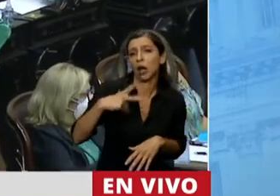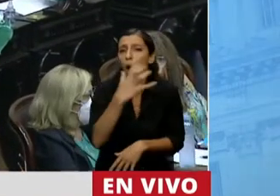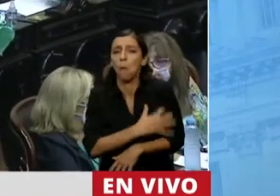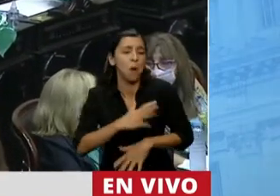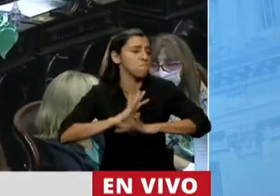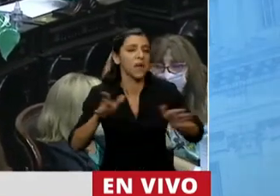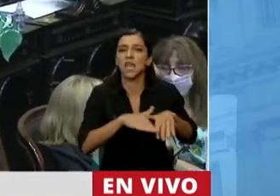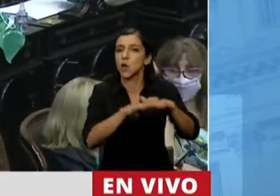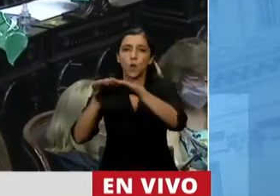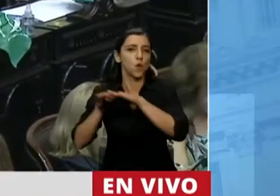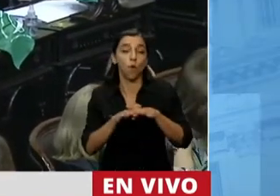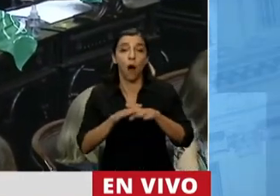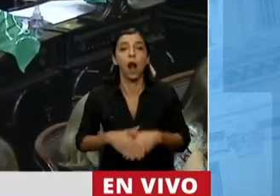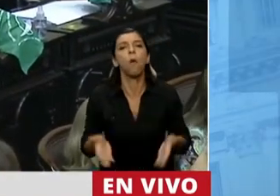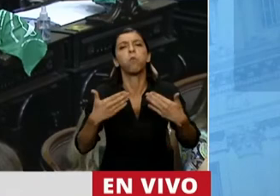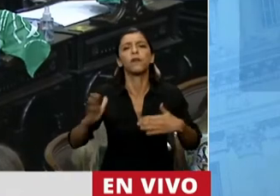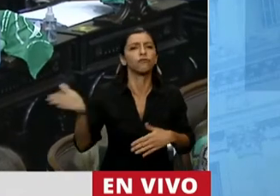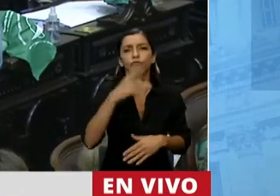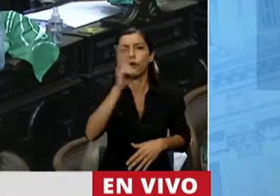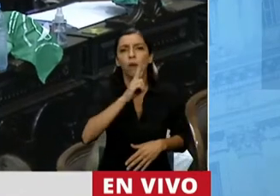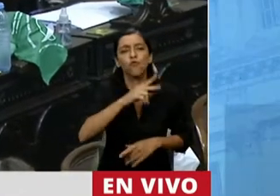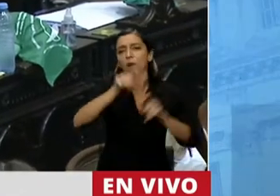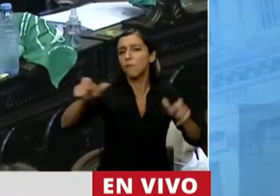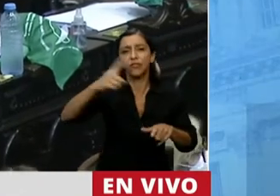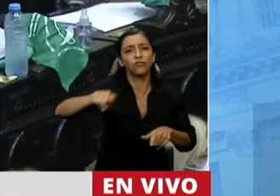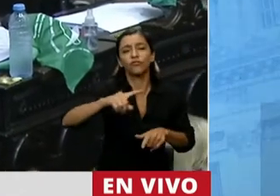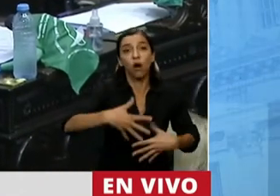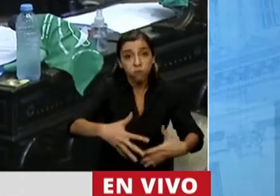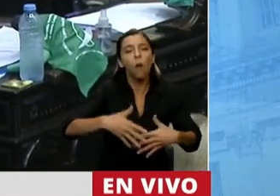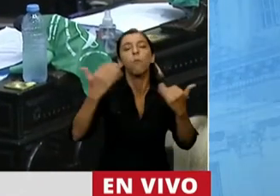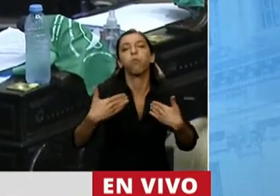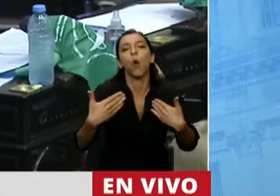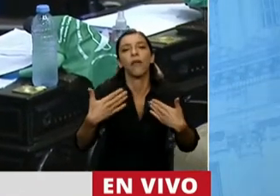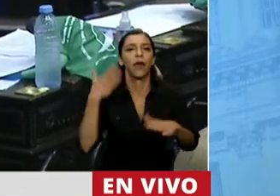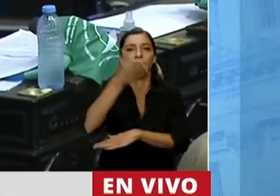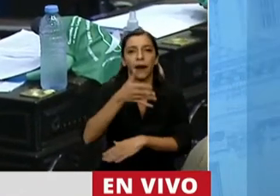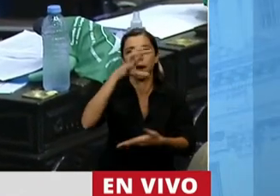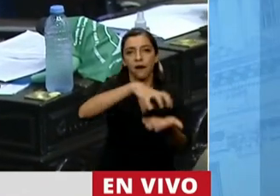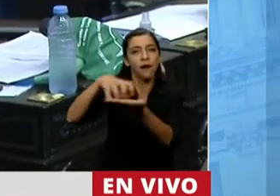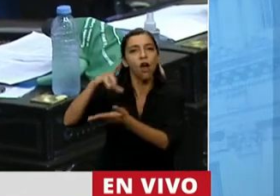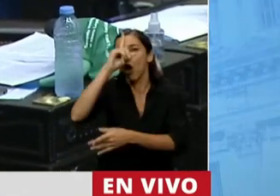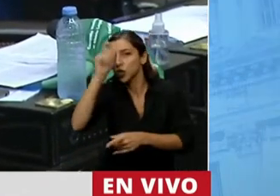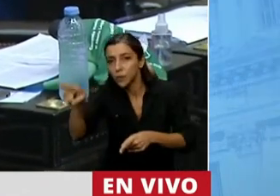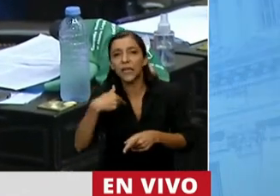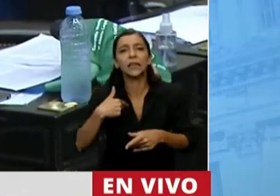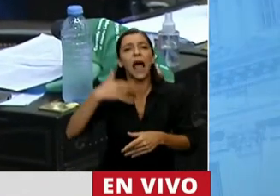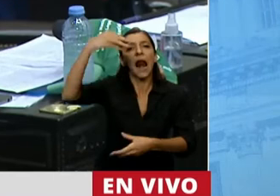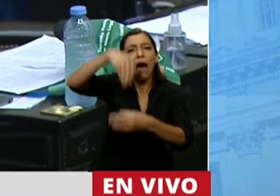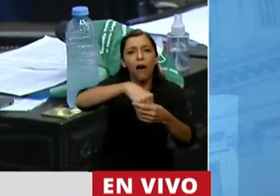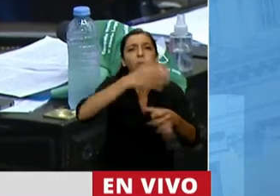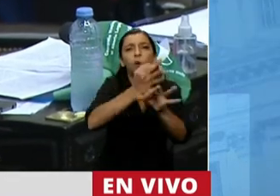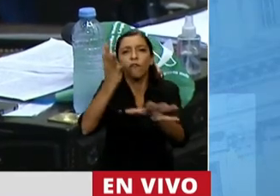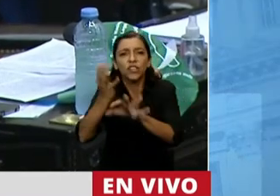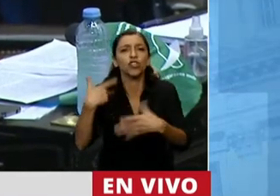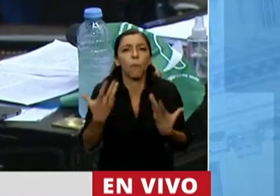aborto seguro en un hospital con un grupo de profesionales que las asista, las contenga y las